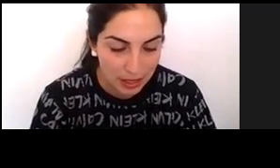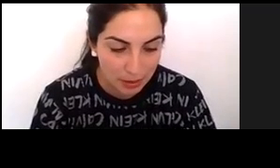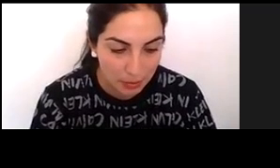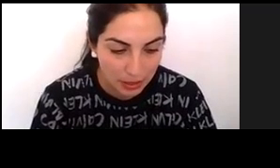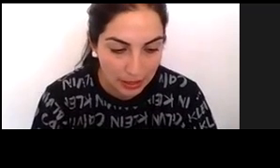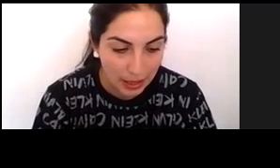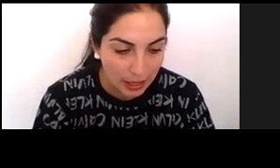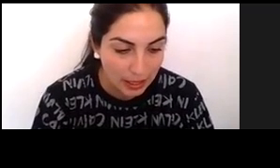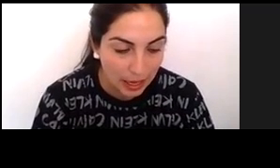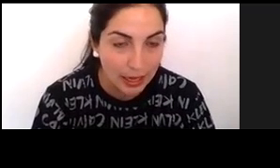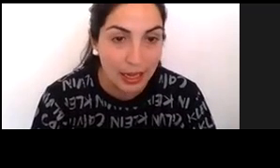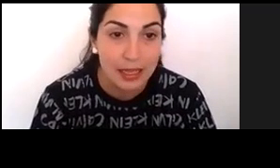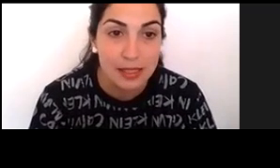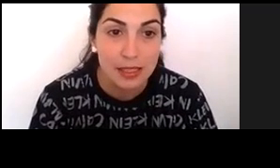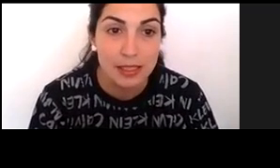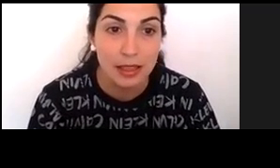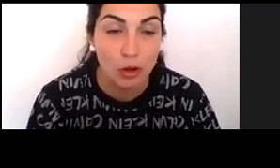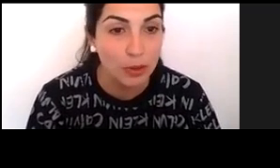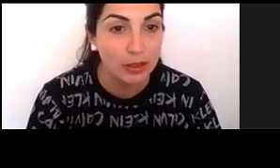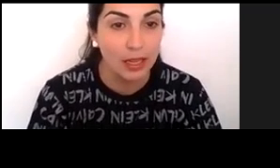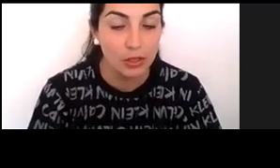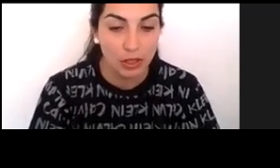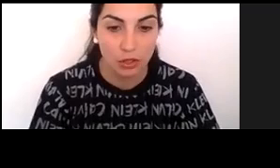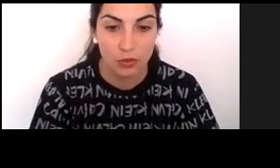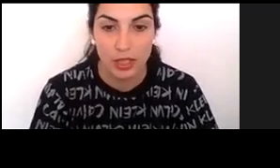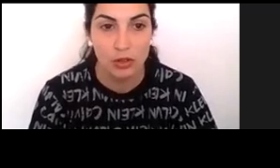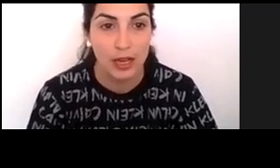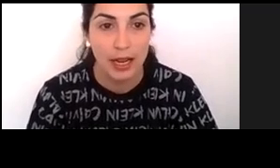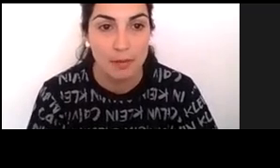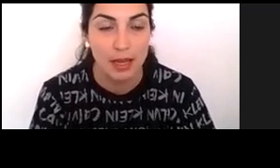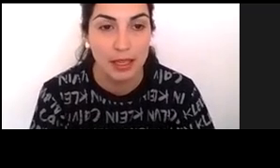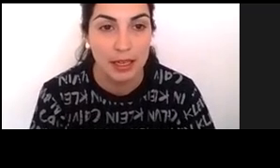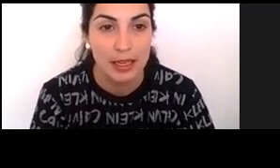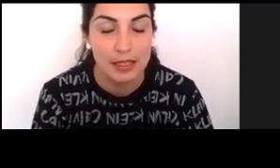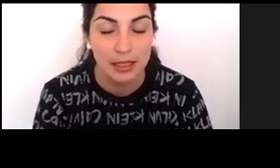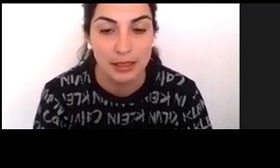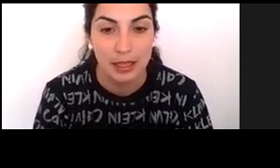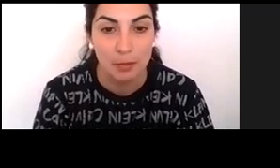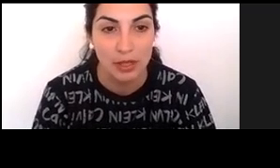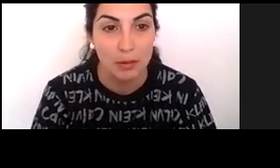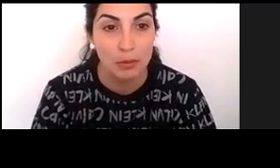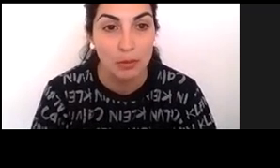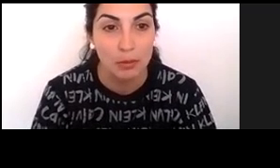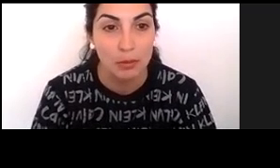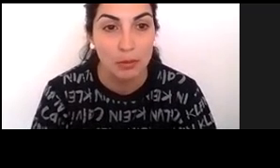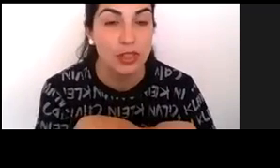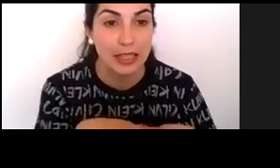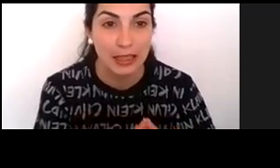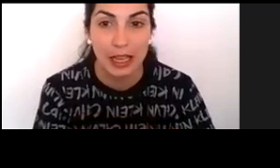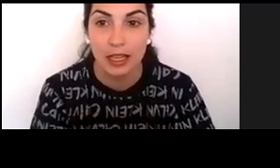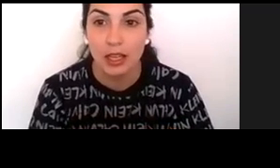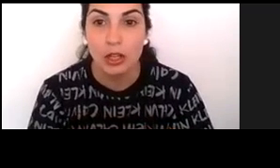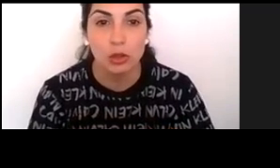a basar más que nada en análisis de comentarios, que yo voy a colocar a imágenes, insertar, por ejemplo, comentarios